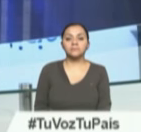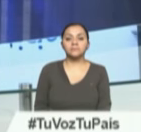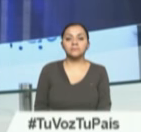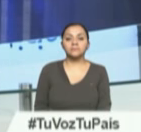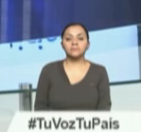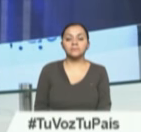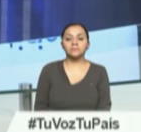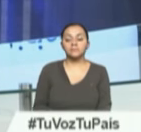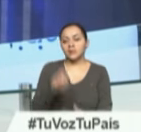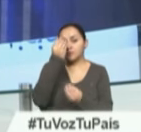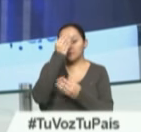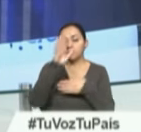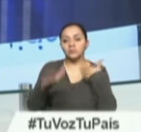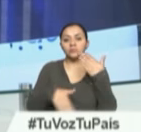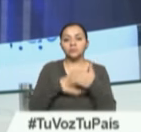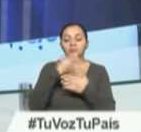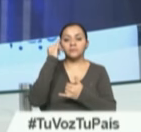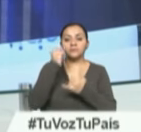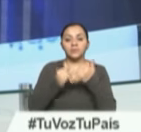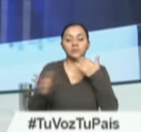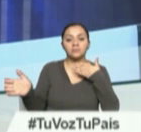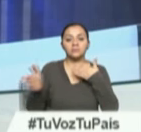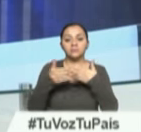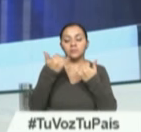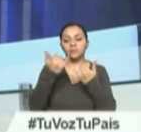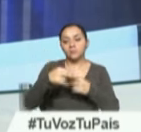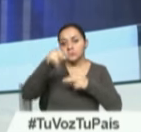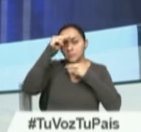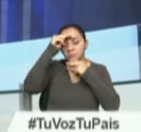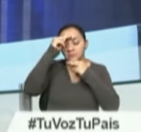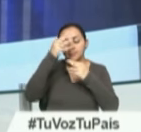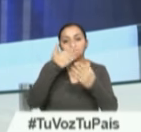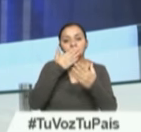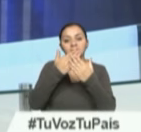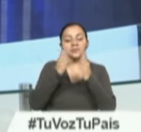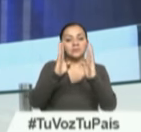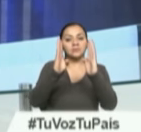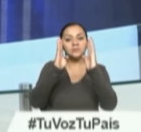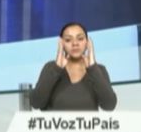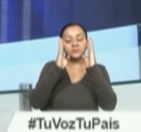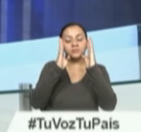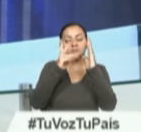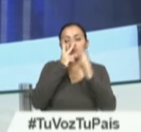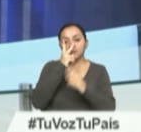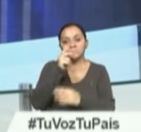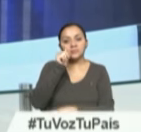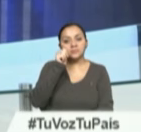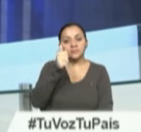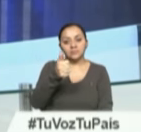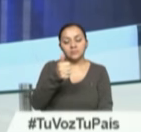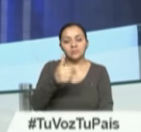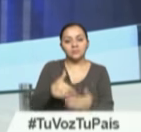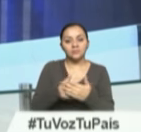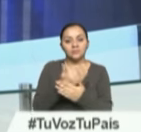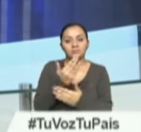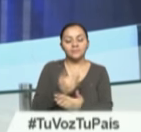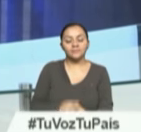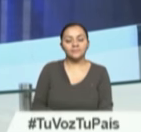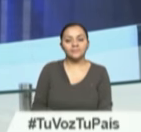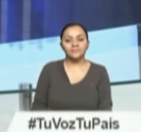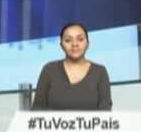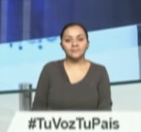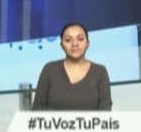Con esta información llegamos al final de la primera entrega de noticias. Gracias por habernos acompañado. Nos veremos mañana en una nueva cita.